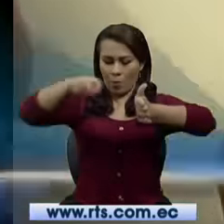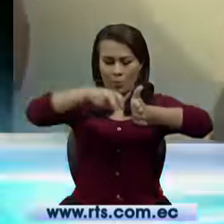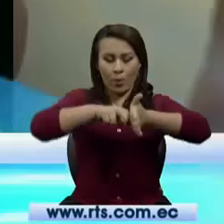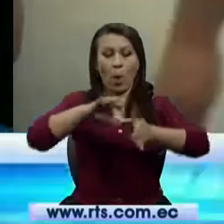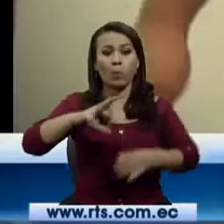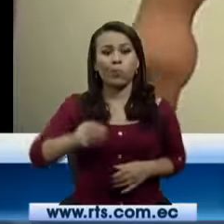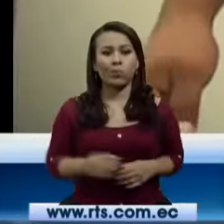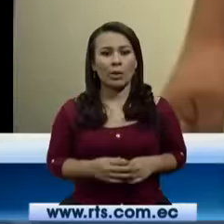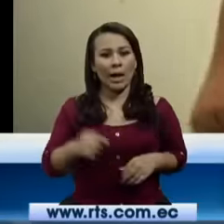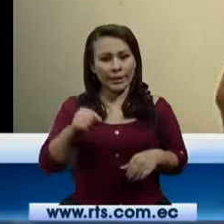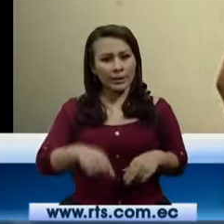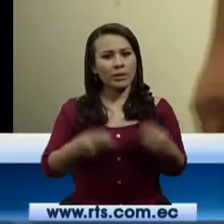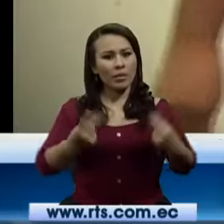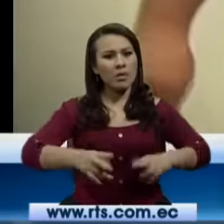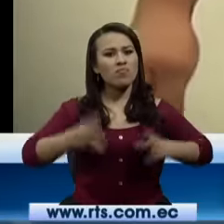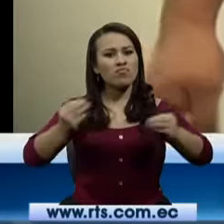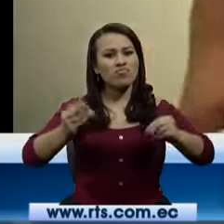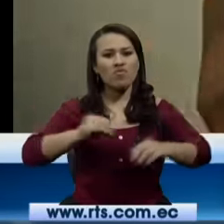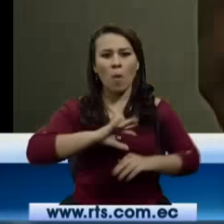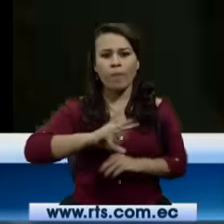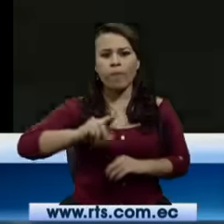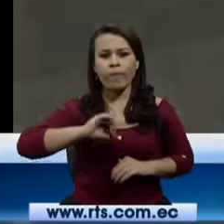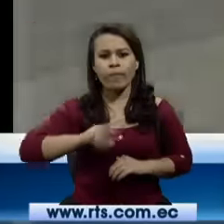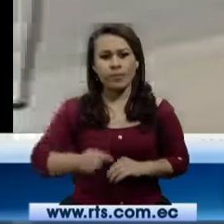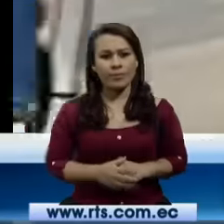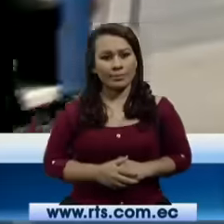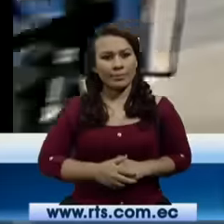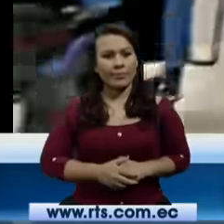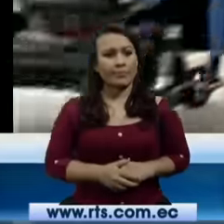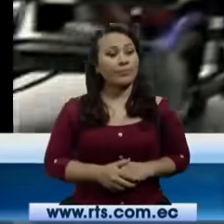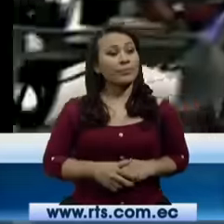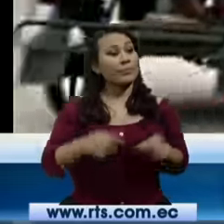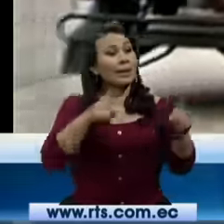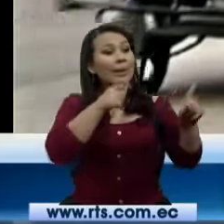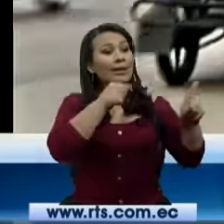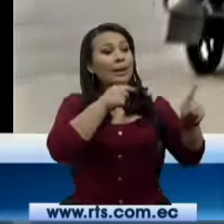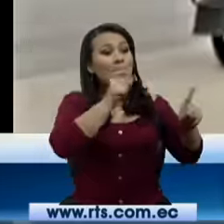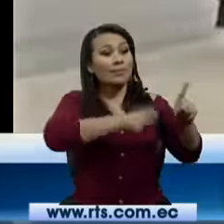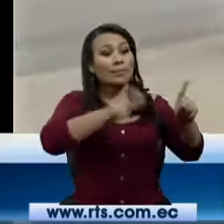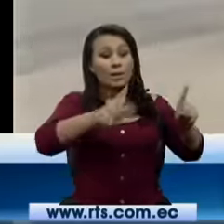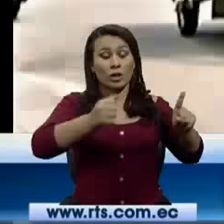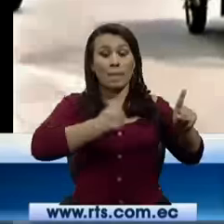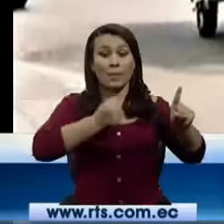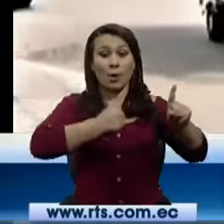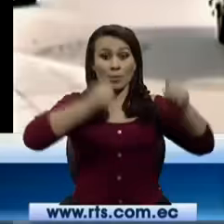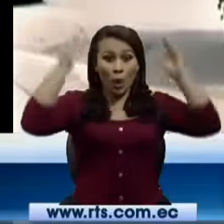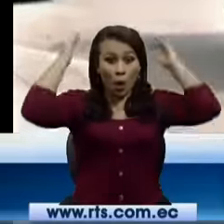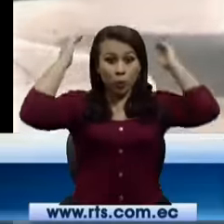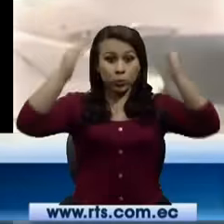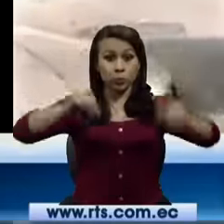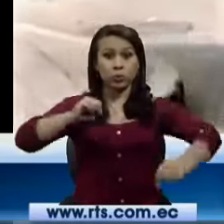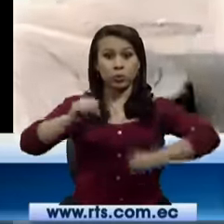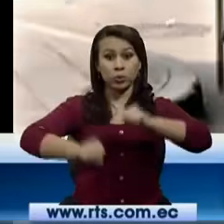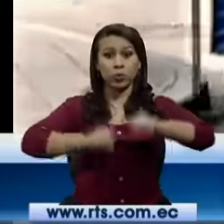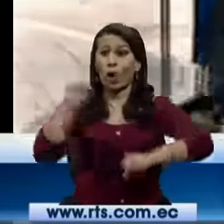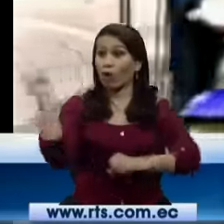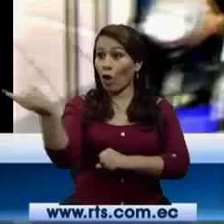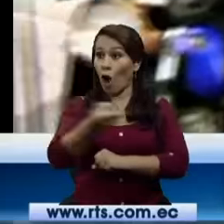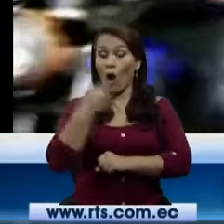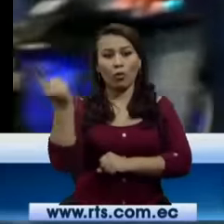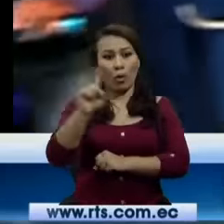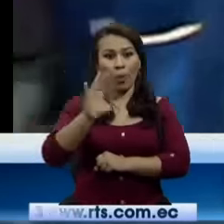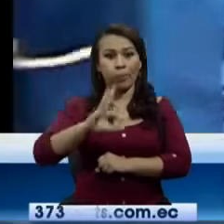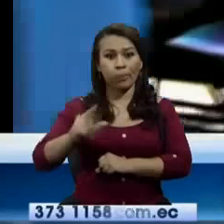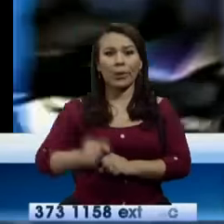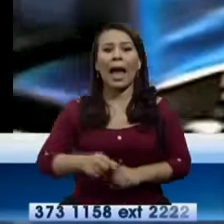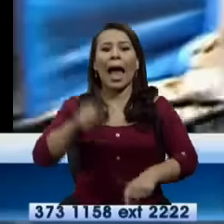robaron un carro aquí de de los que vienen a los productos sin embargo dueños de este tipo de transporte aclaran que no son todos y que